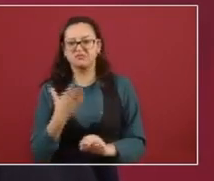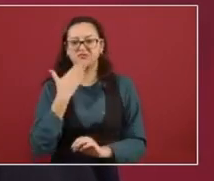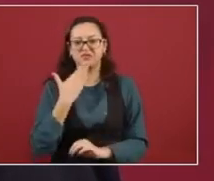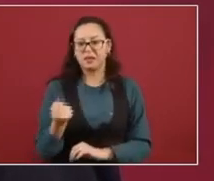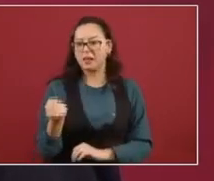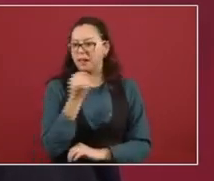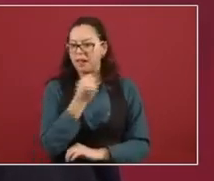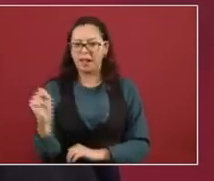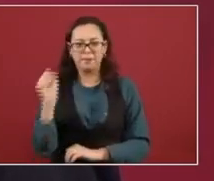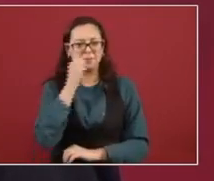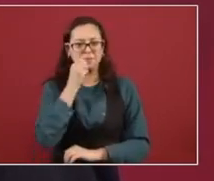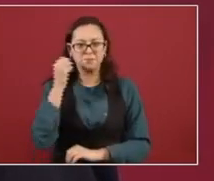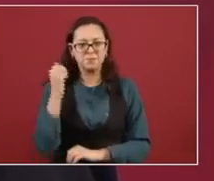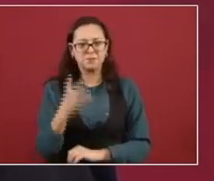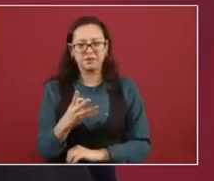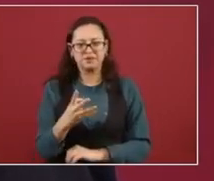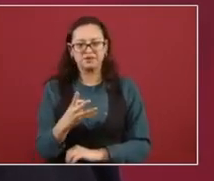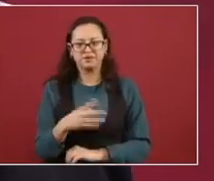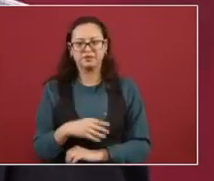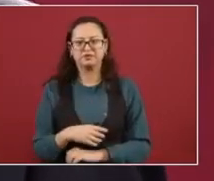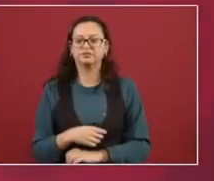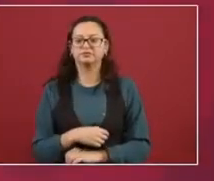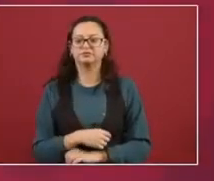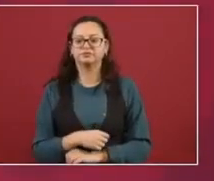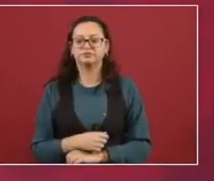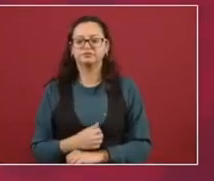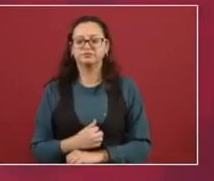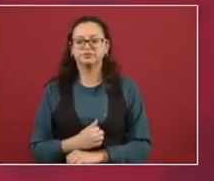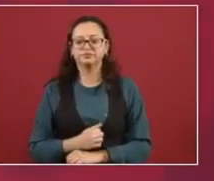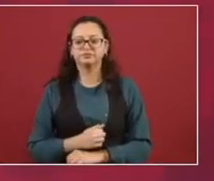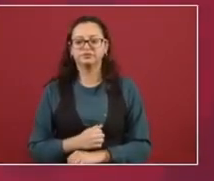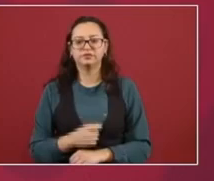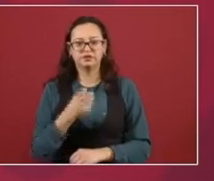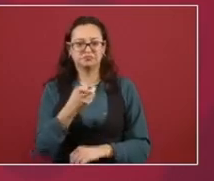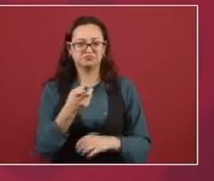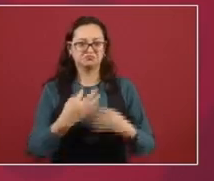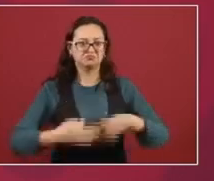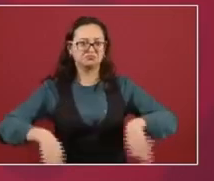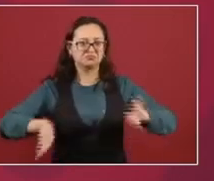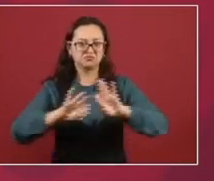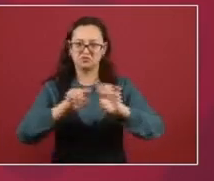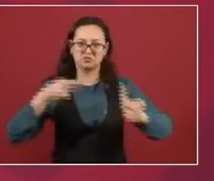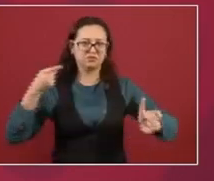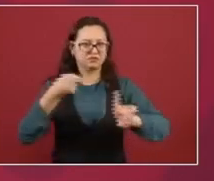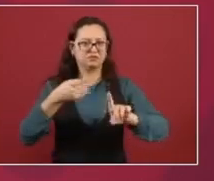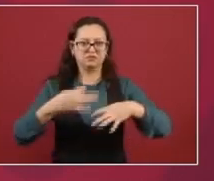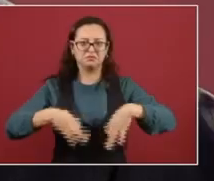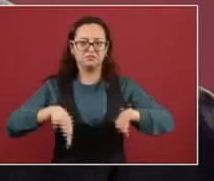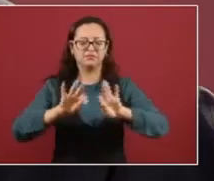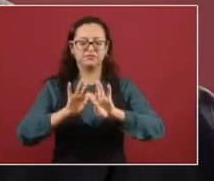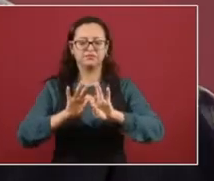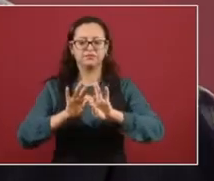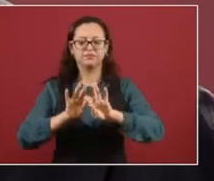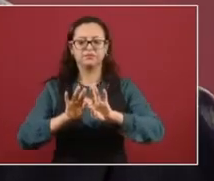extraordinarios, que ese es un activo muy importante,